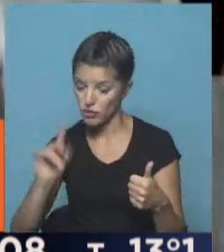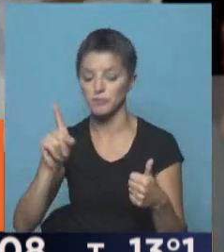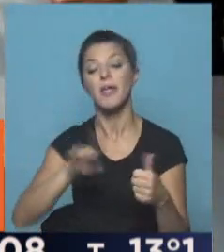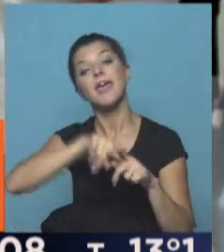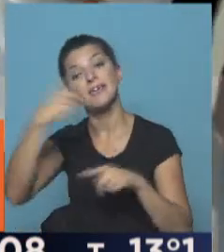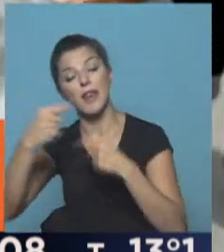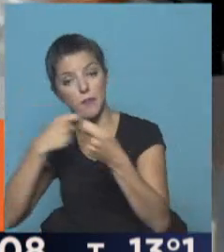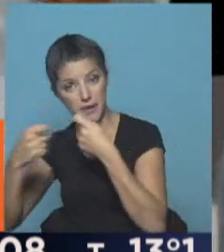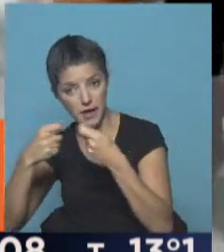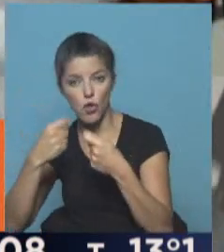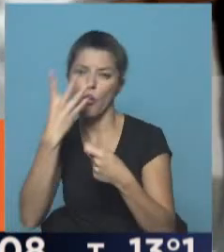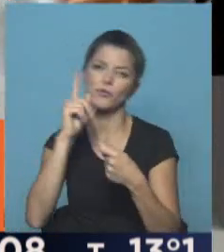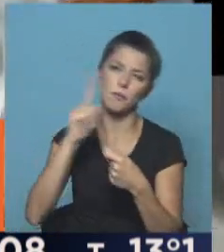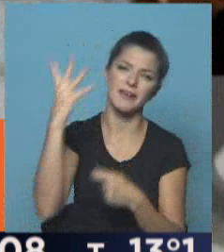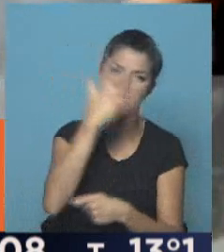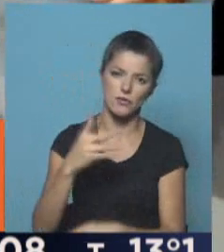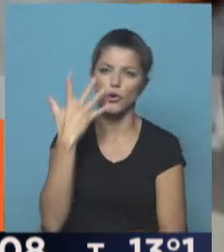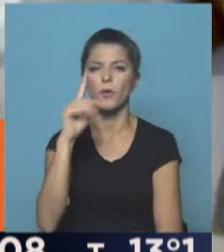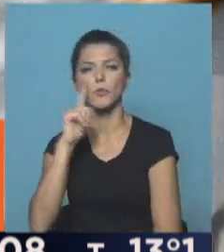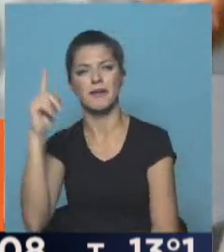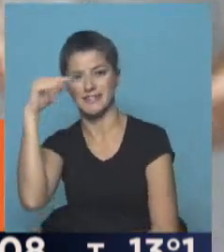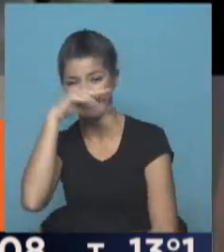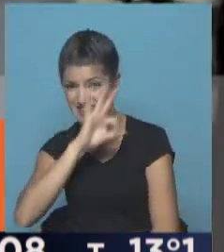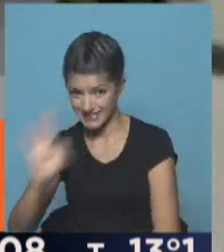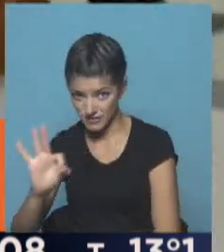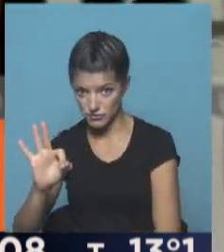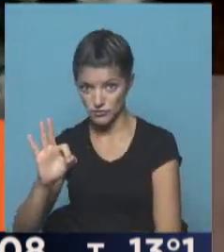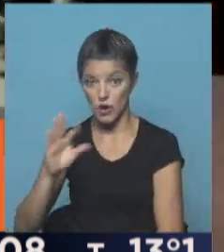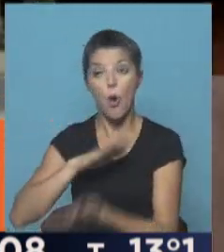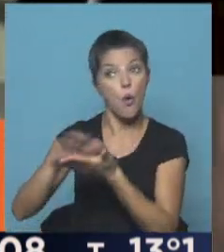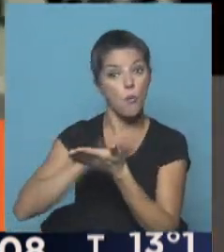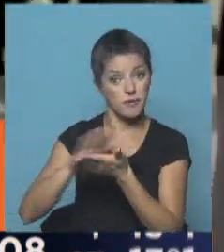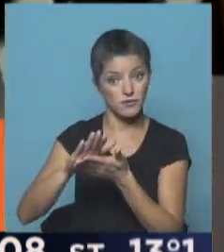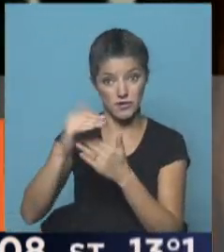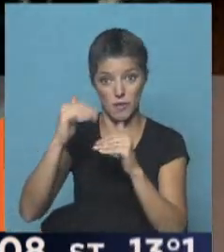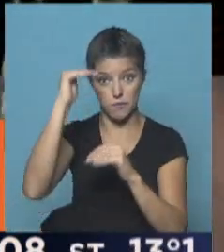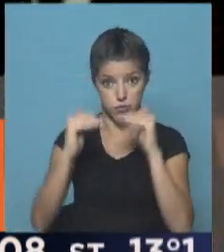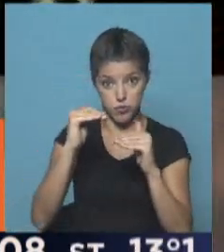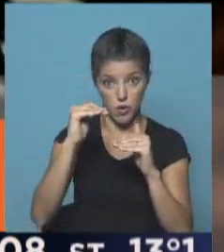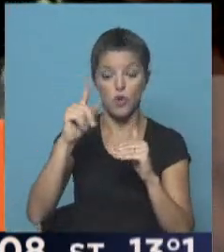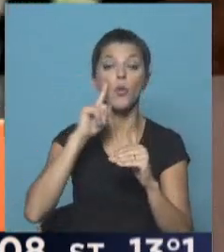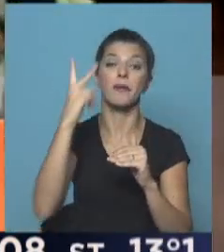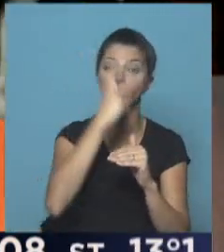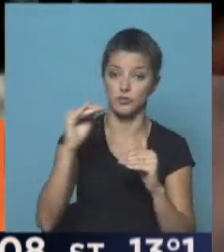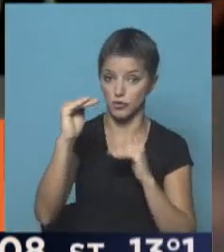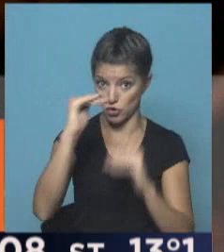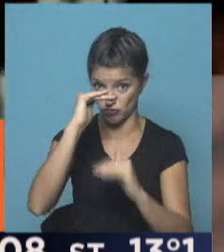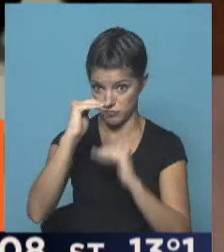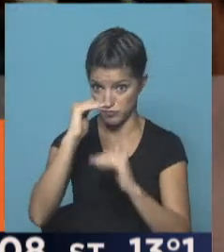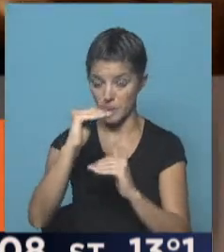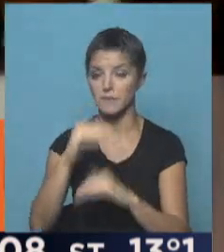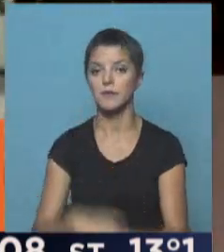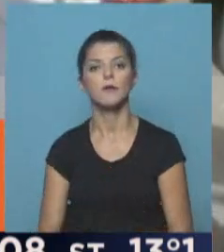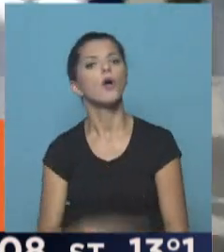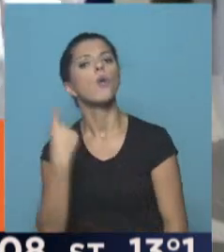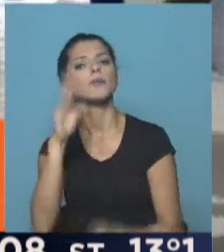paralelo estaba en 4.500, 4.700, te estoy hablando de un piso que está prácticamente a la mitad, 2.200 Ahora vamos a pasar. ¿Se anotaron? Te digo para ¿Cuántos